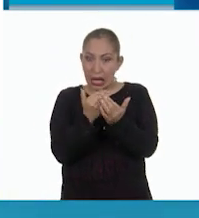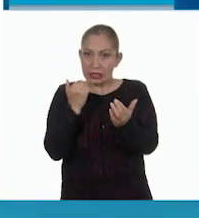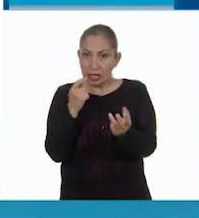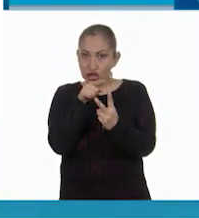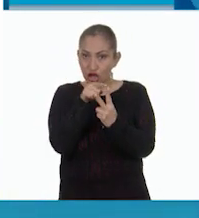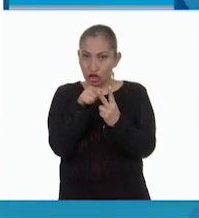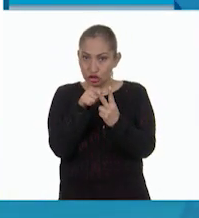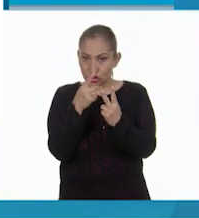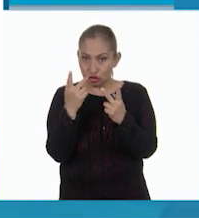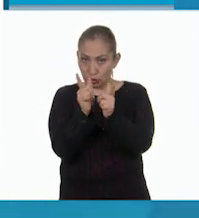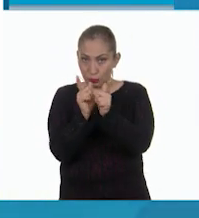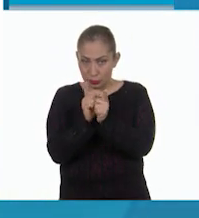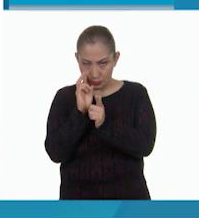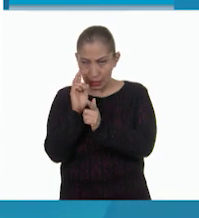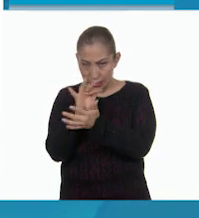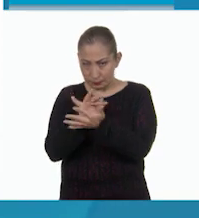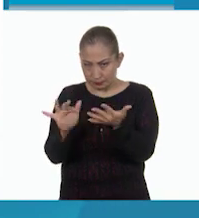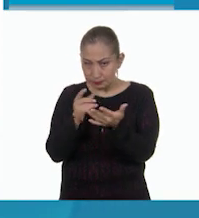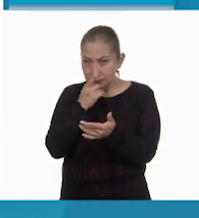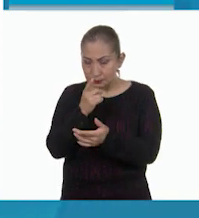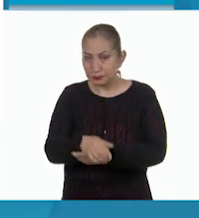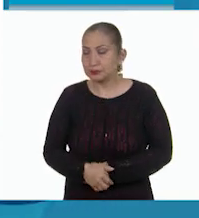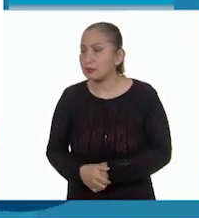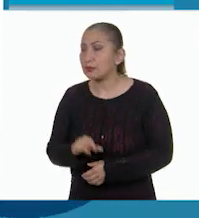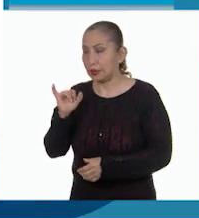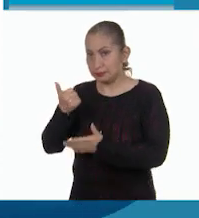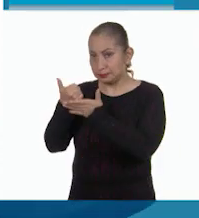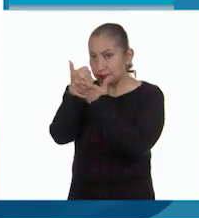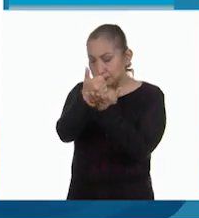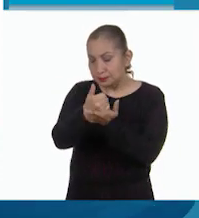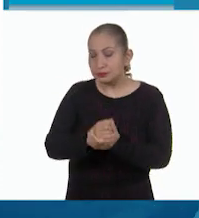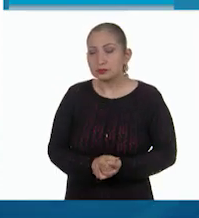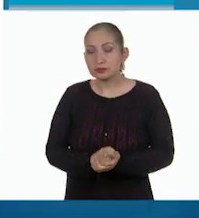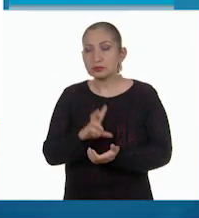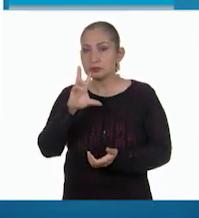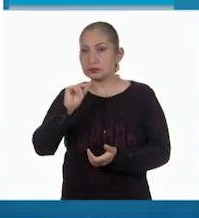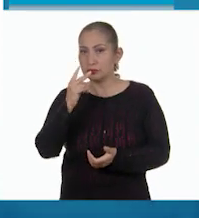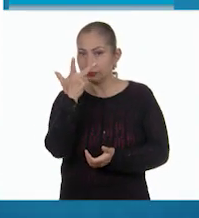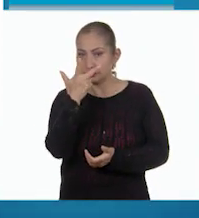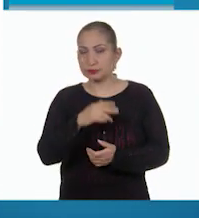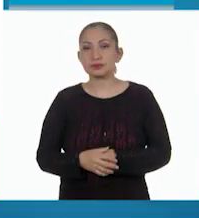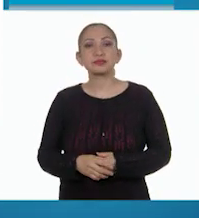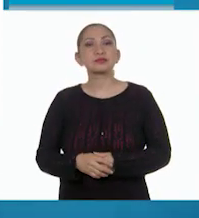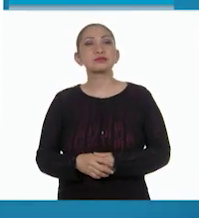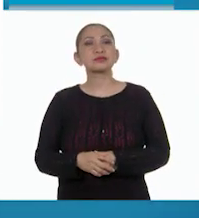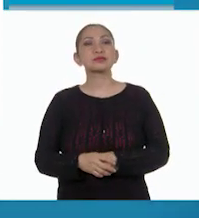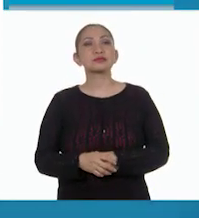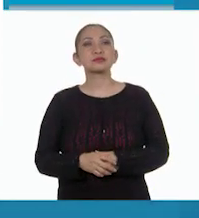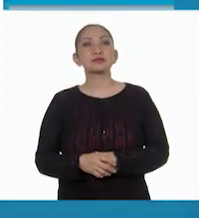a leer lo que dice el libro, Juan Carlos, por favor? Ay, por supuesto que sí, maestra. 88. Muy bien.